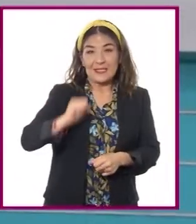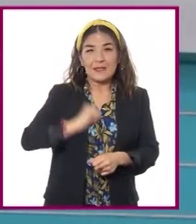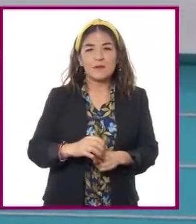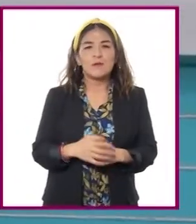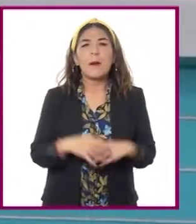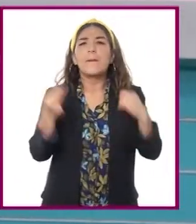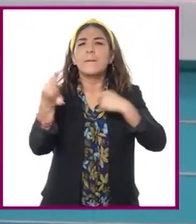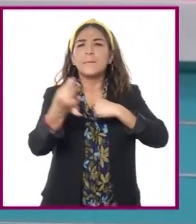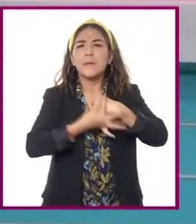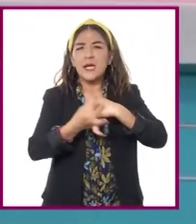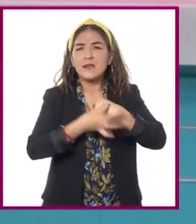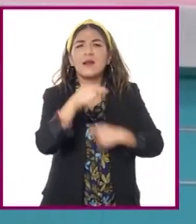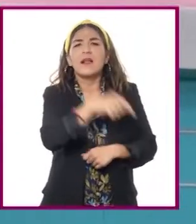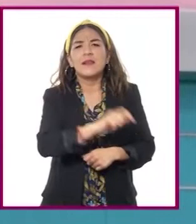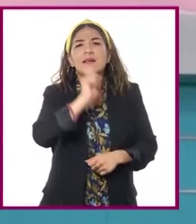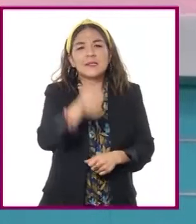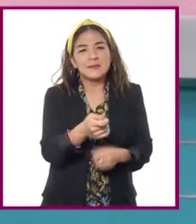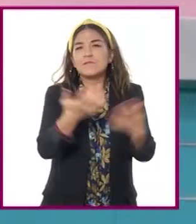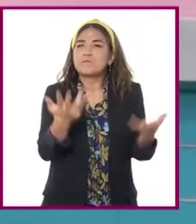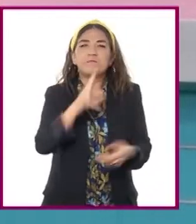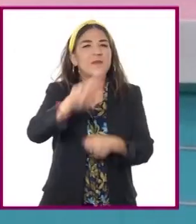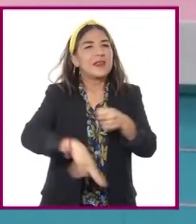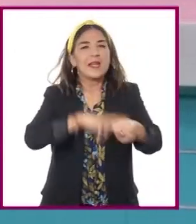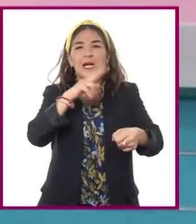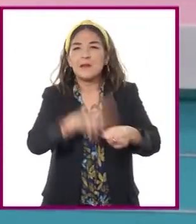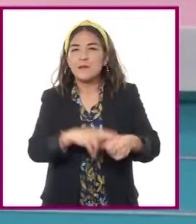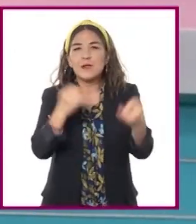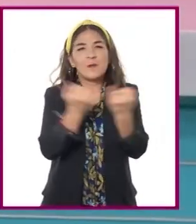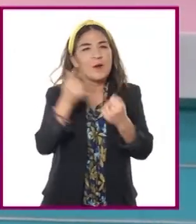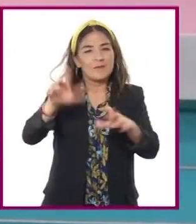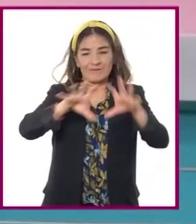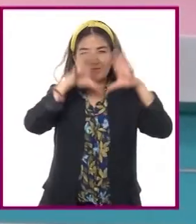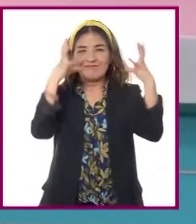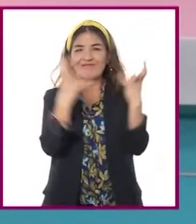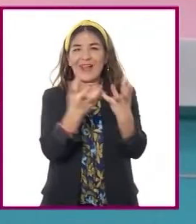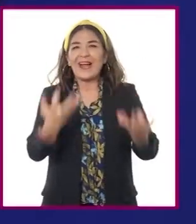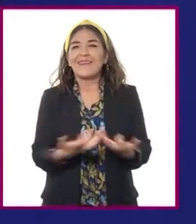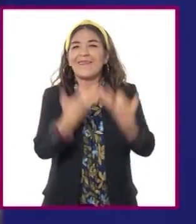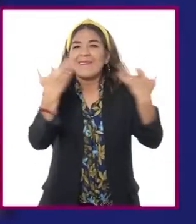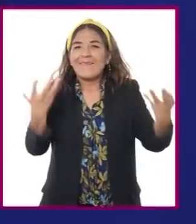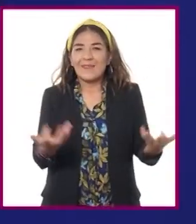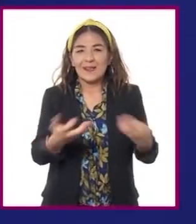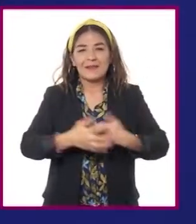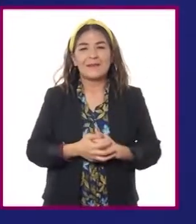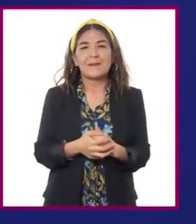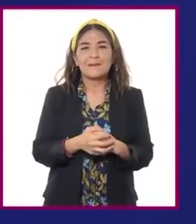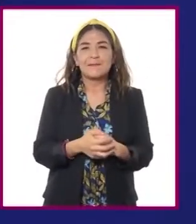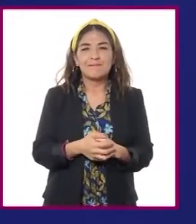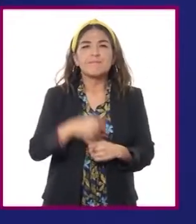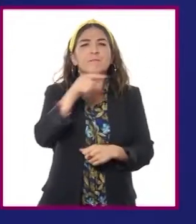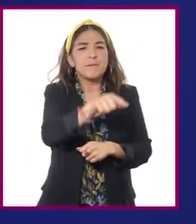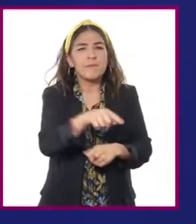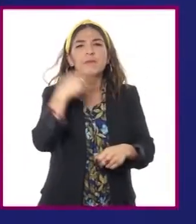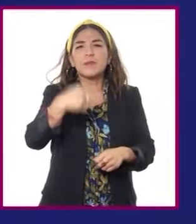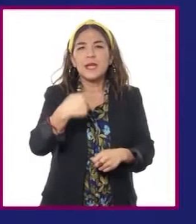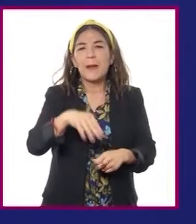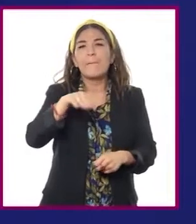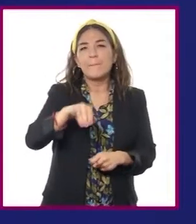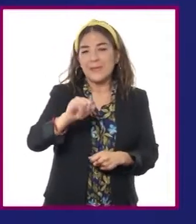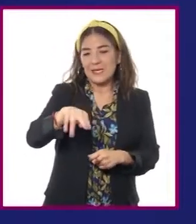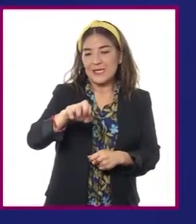los metales forman parte de la naturaleza y de la corteza terrestre. Se les encuentra como